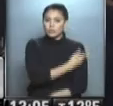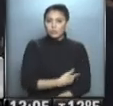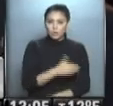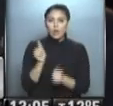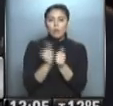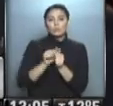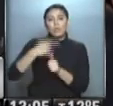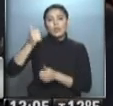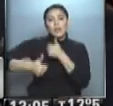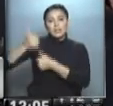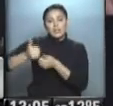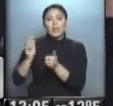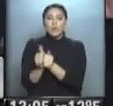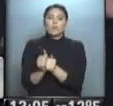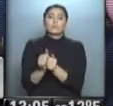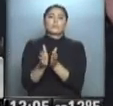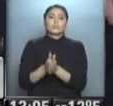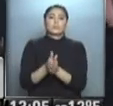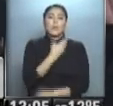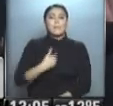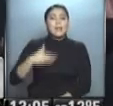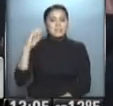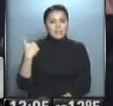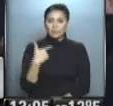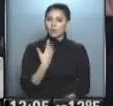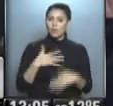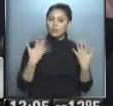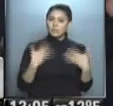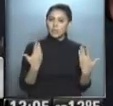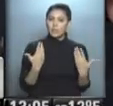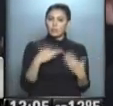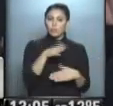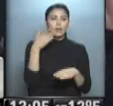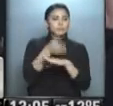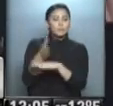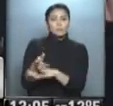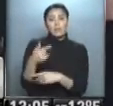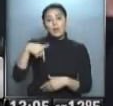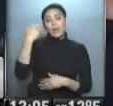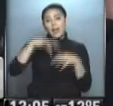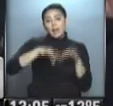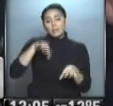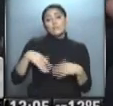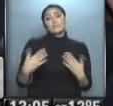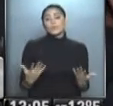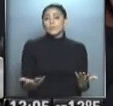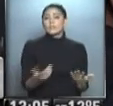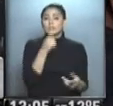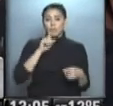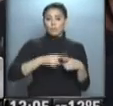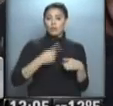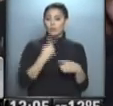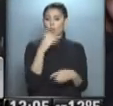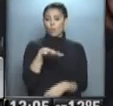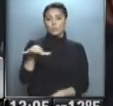los candidatos, con la presidenta. Estamos más que satisfechos porque habíamos comenzado una elección, que es lógico, un dirigente político de un